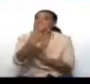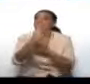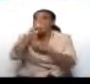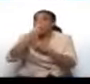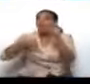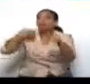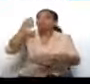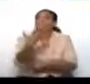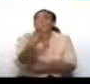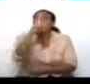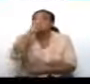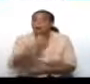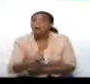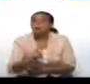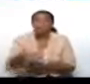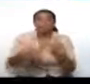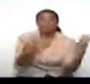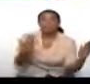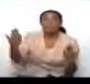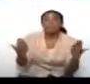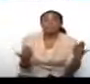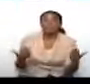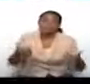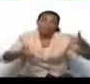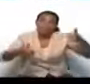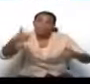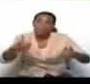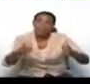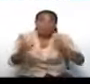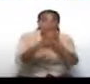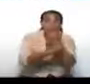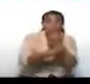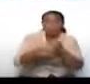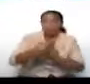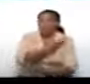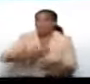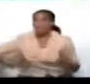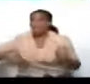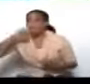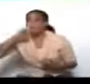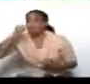¿dónde está Maduro? Saquen sus propias conclusiones. Saquen sus propias conclusiones.